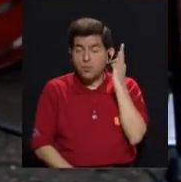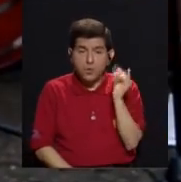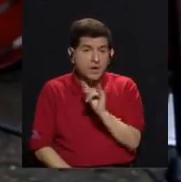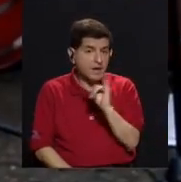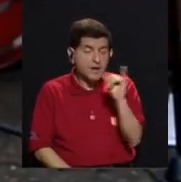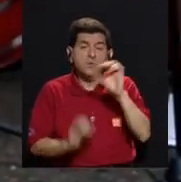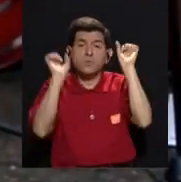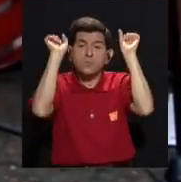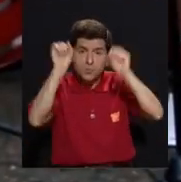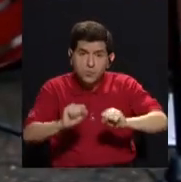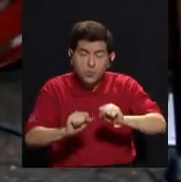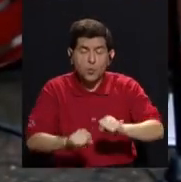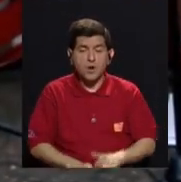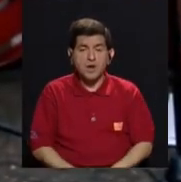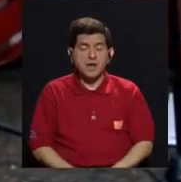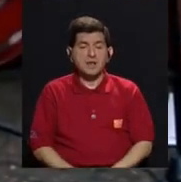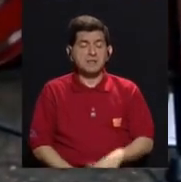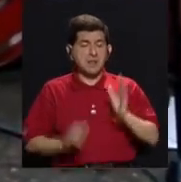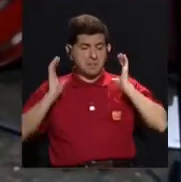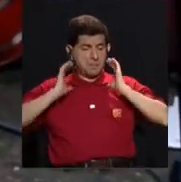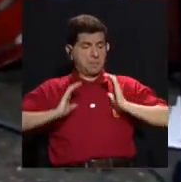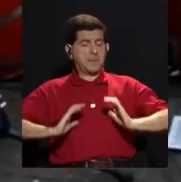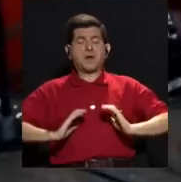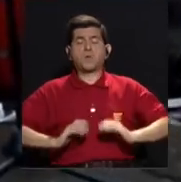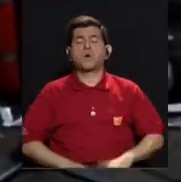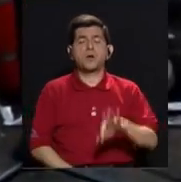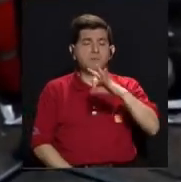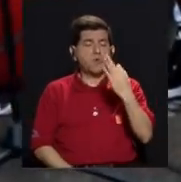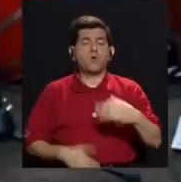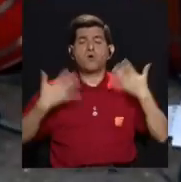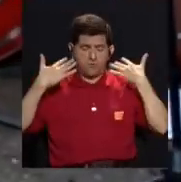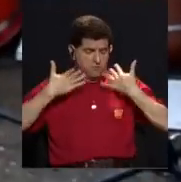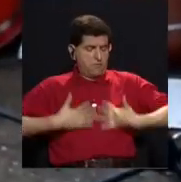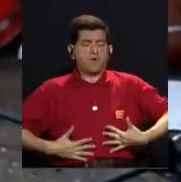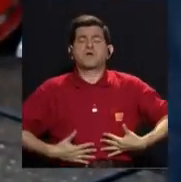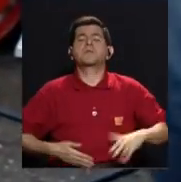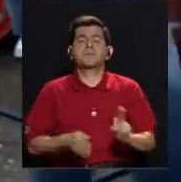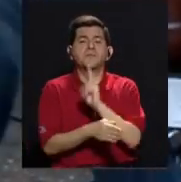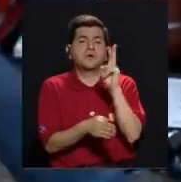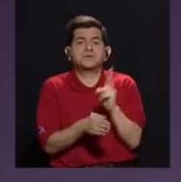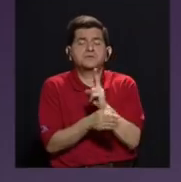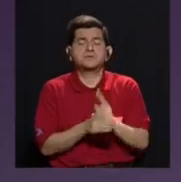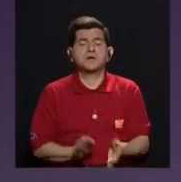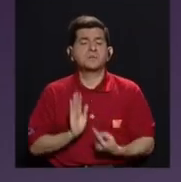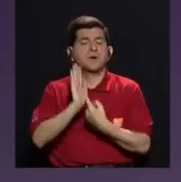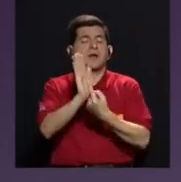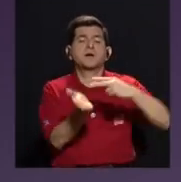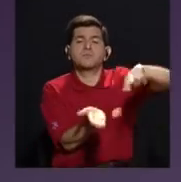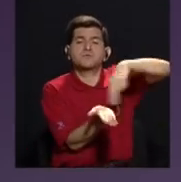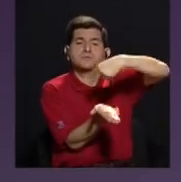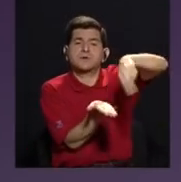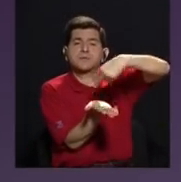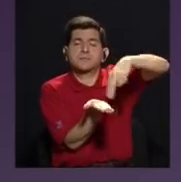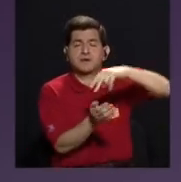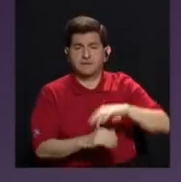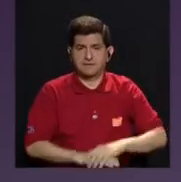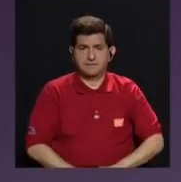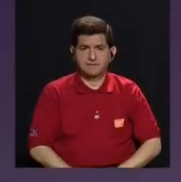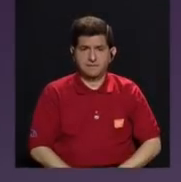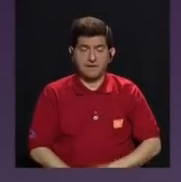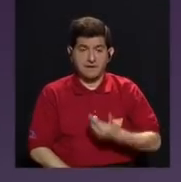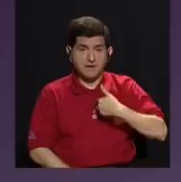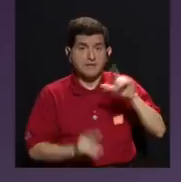puede apoderarse de su cuerpo de su estilo de ropa lo que quiera para interpretar el baile de la bomba y